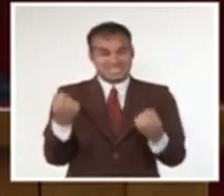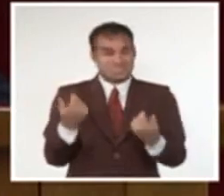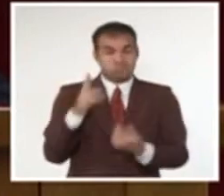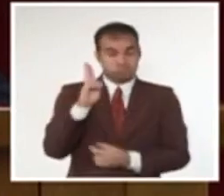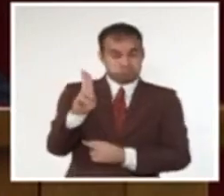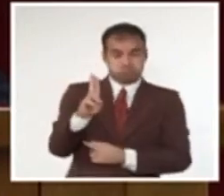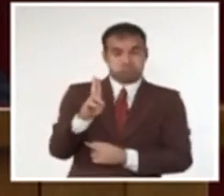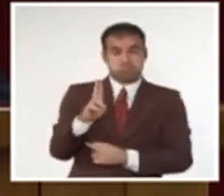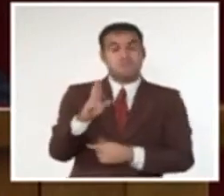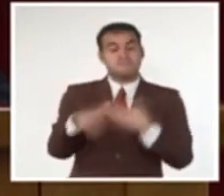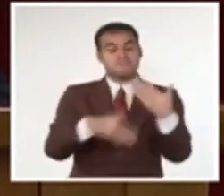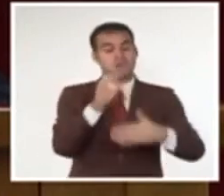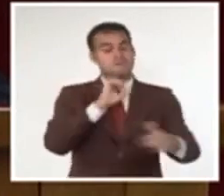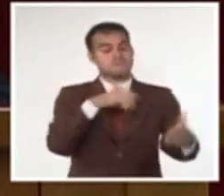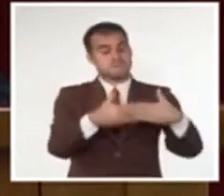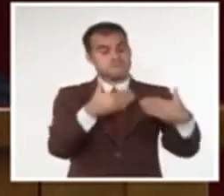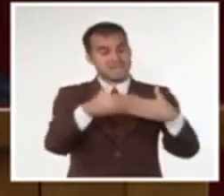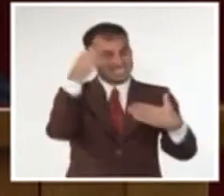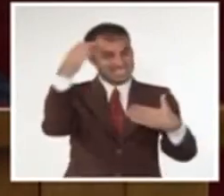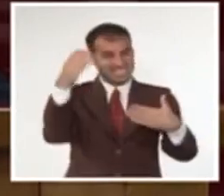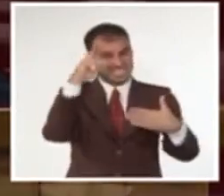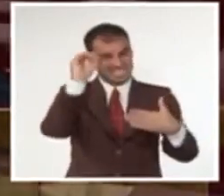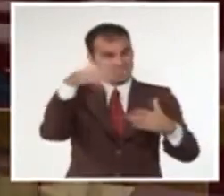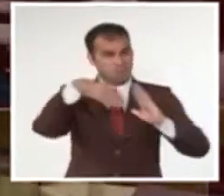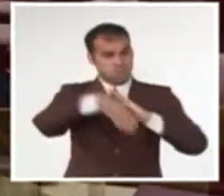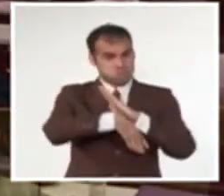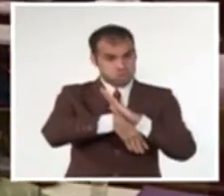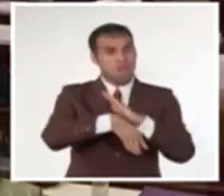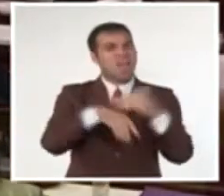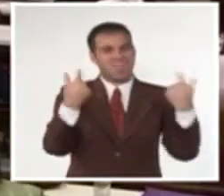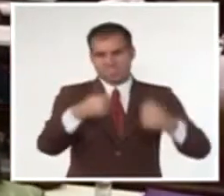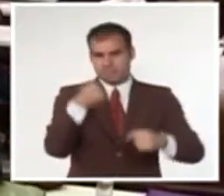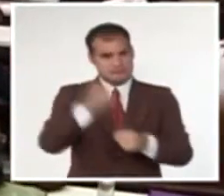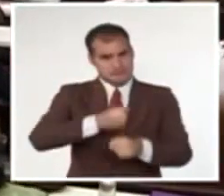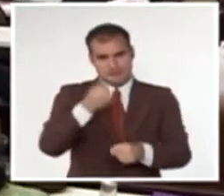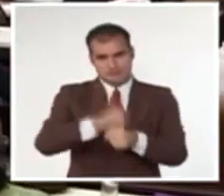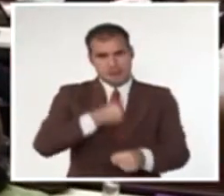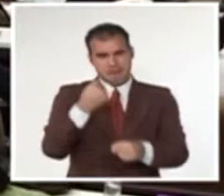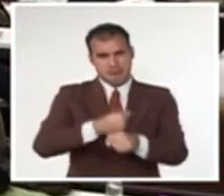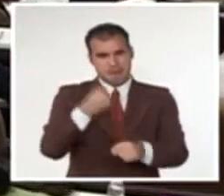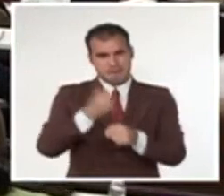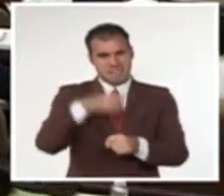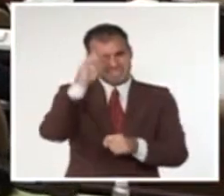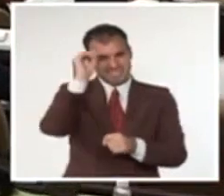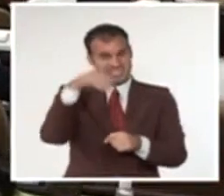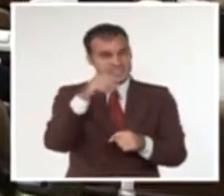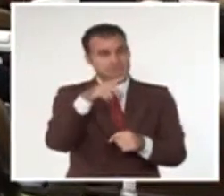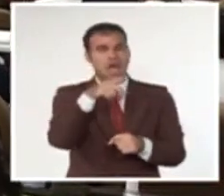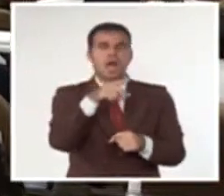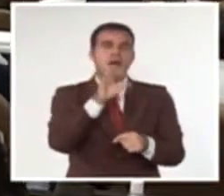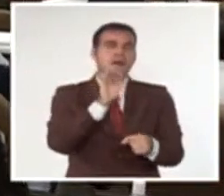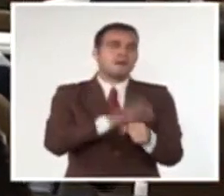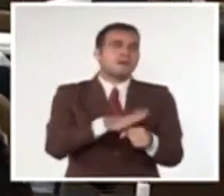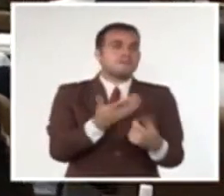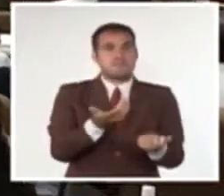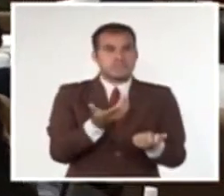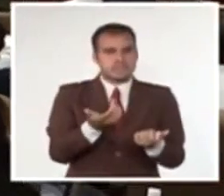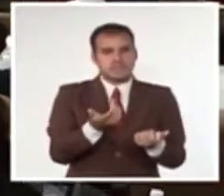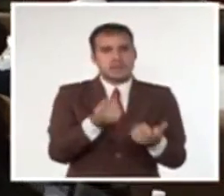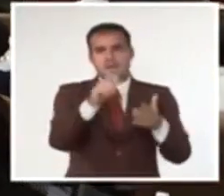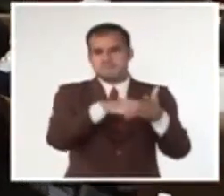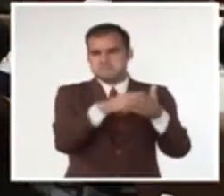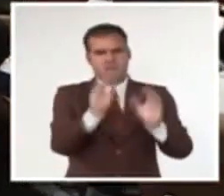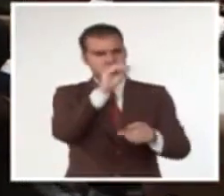presentan en las empresas estatales con pérdidas, corregir las desviaciones de la dolarización parcial que no se ajustan a su